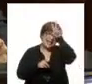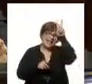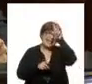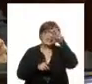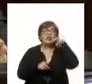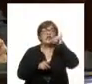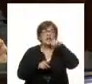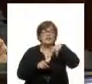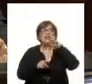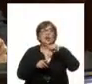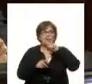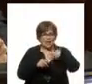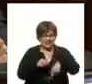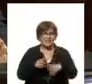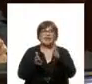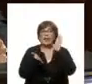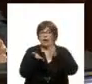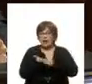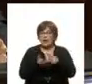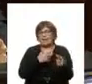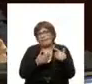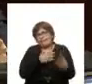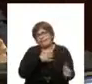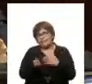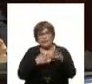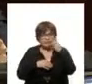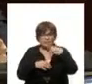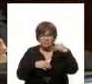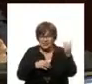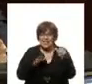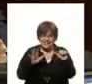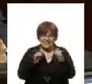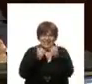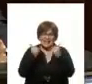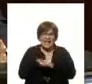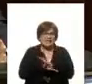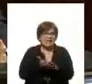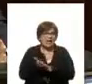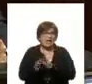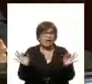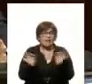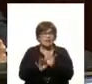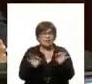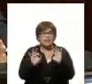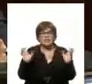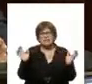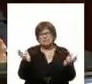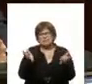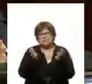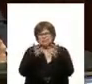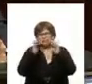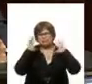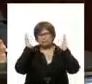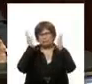sorprendentemente, actúa con negligencia. Pasaron seis días sin responder y los bosques continuaron